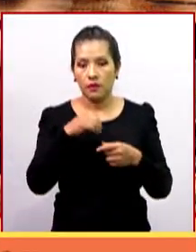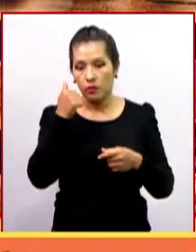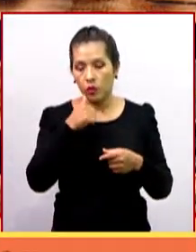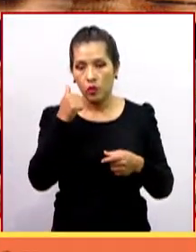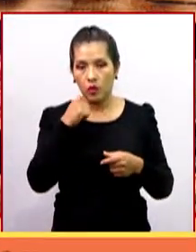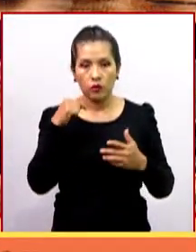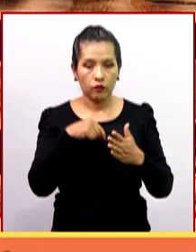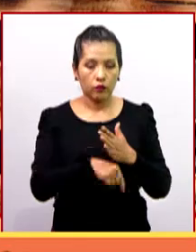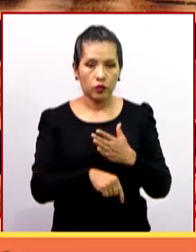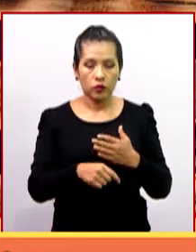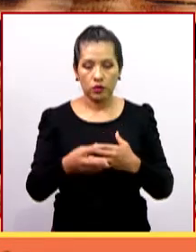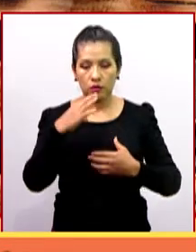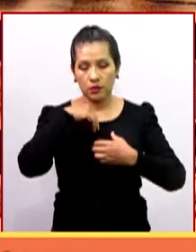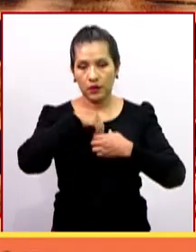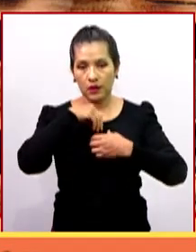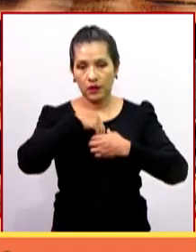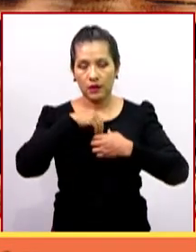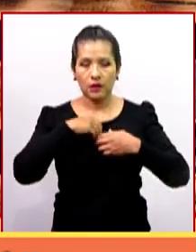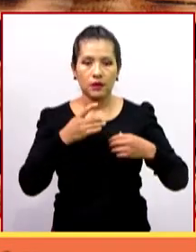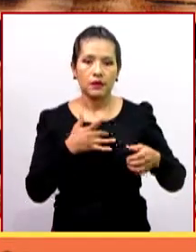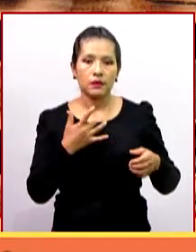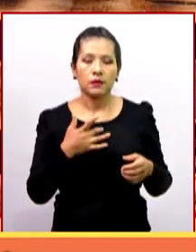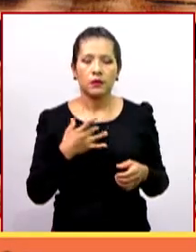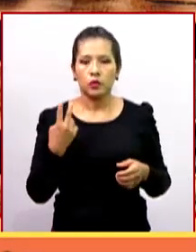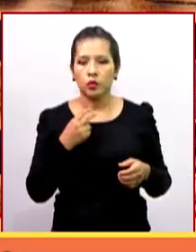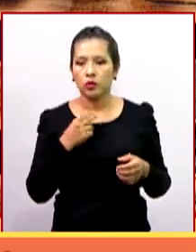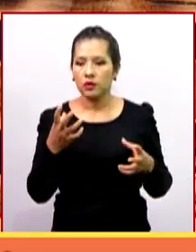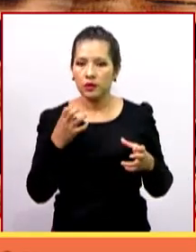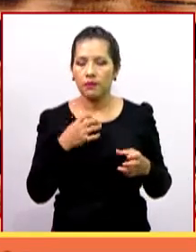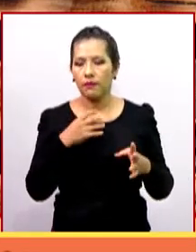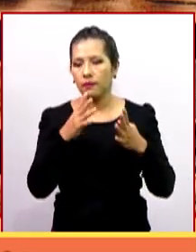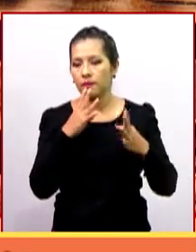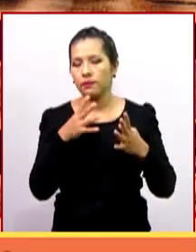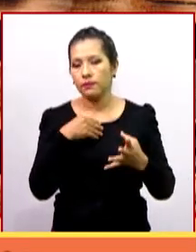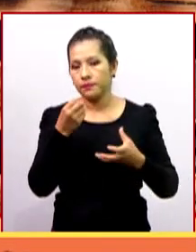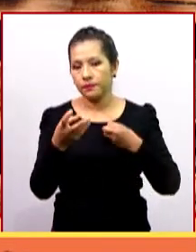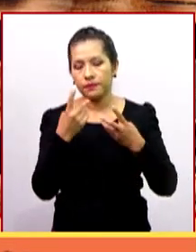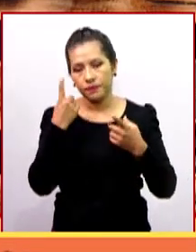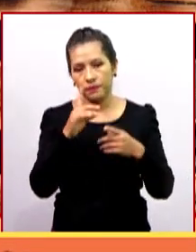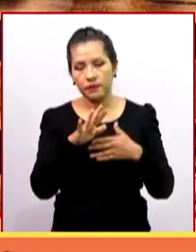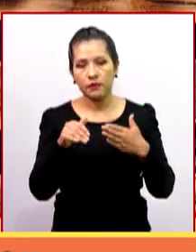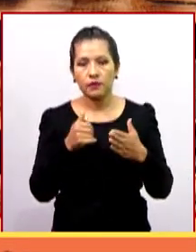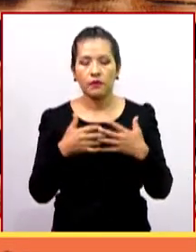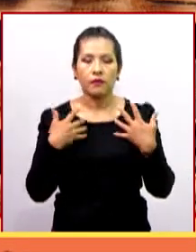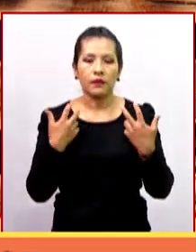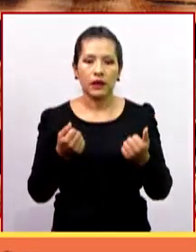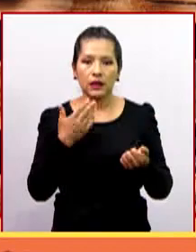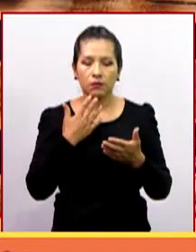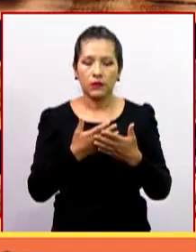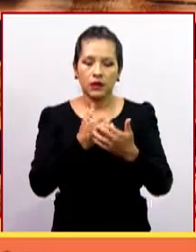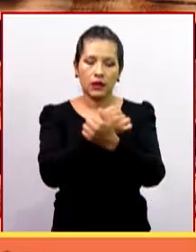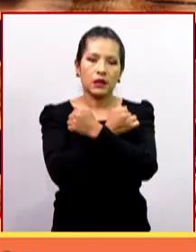del fondo, en nosotras sentimos que es necesario hablar y trabajar, ¿no? Como el